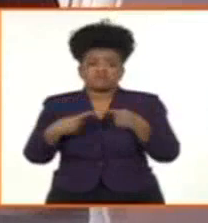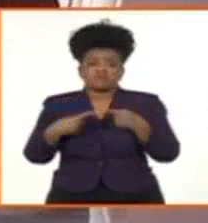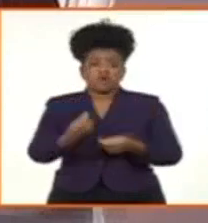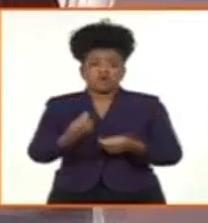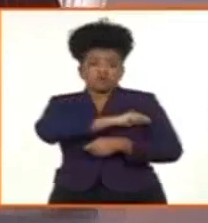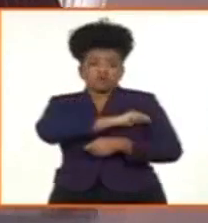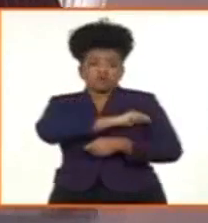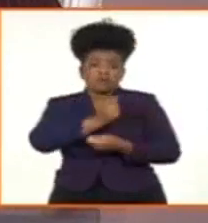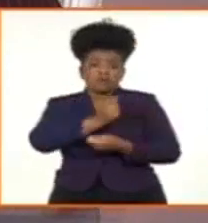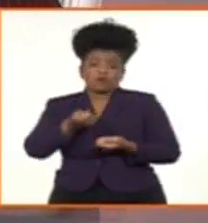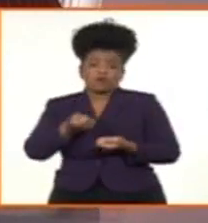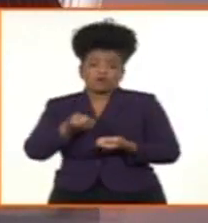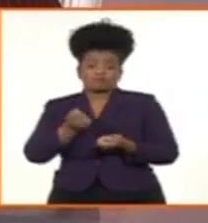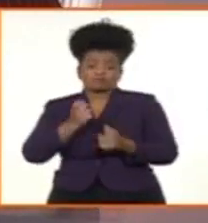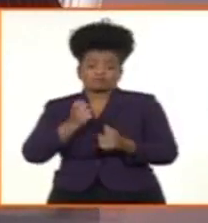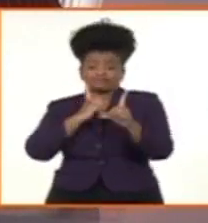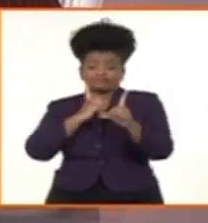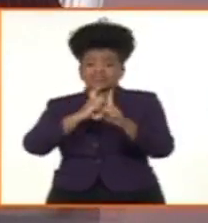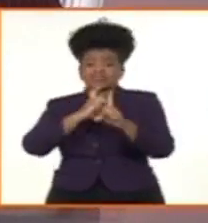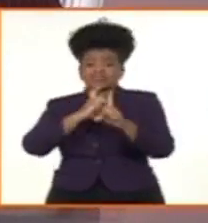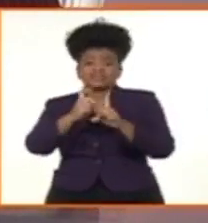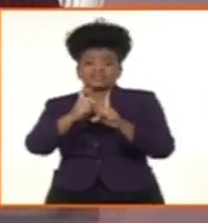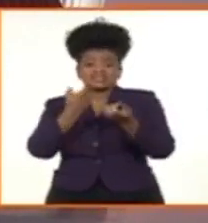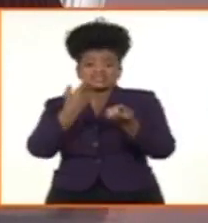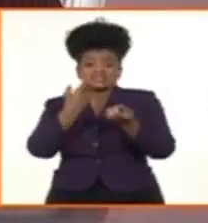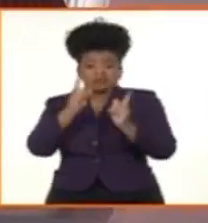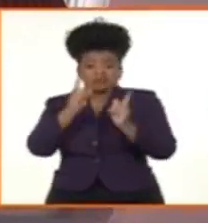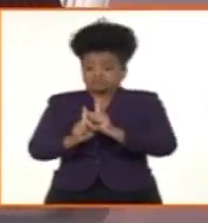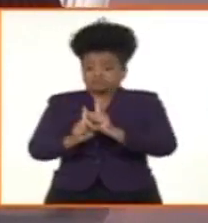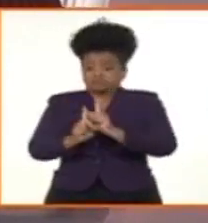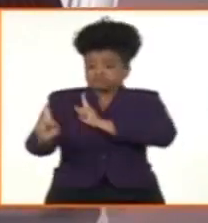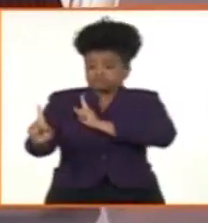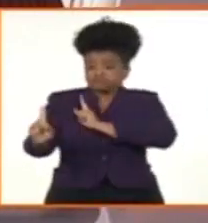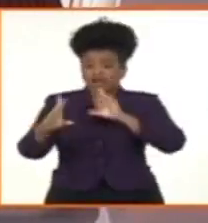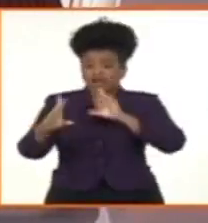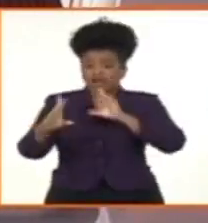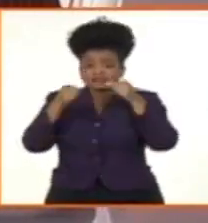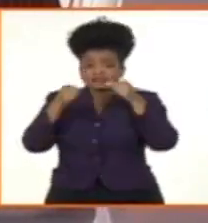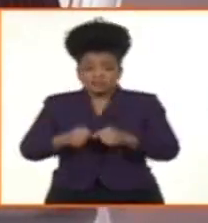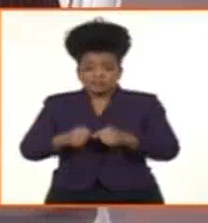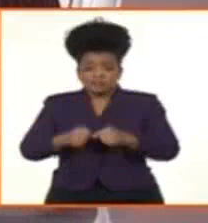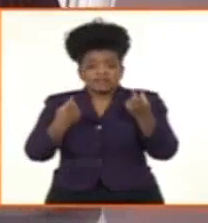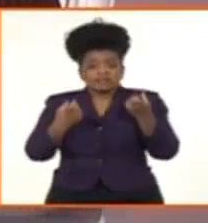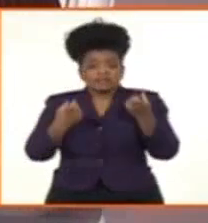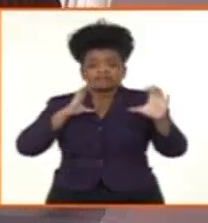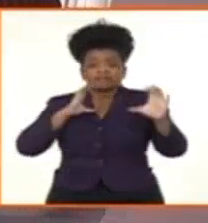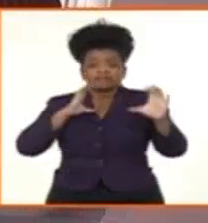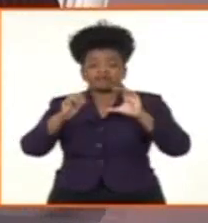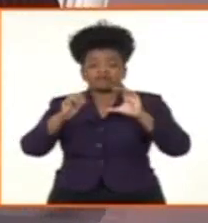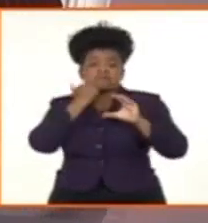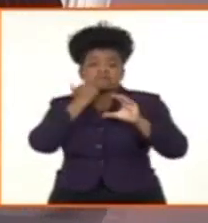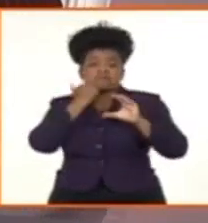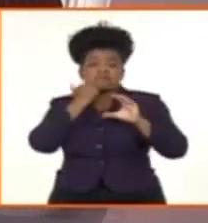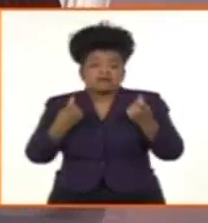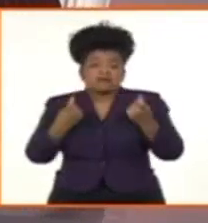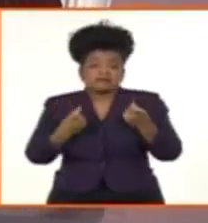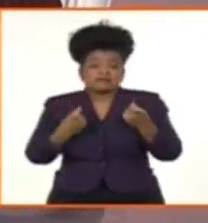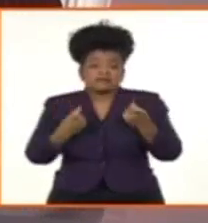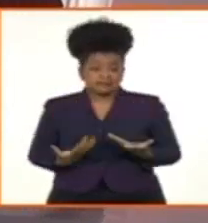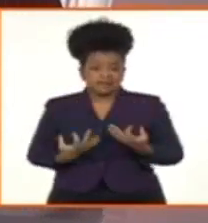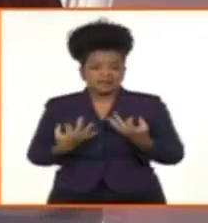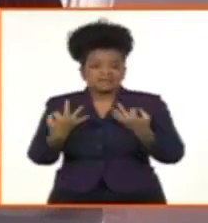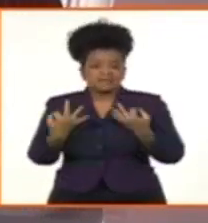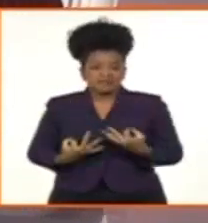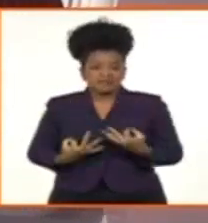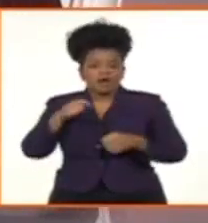a partir de que el mismo aislamiento provocó que se moviera la demanda de tráfico y que además aumentara